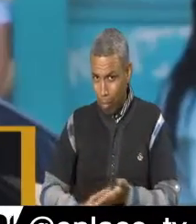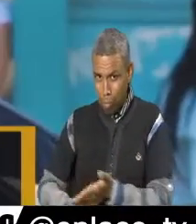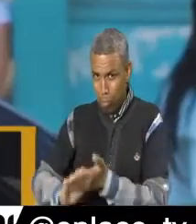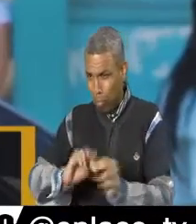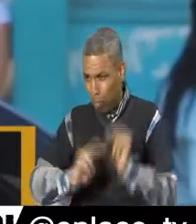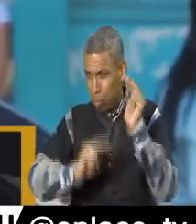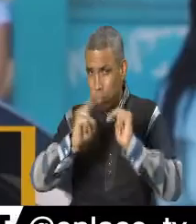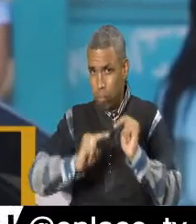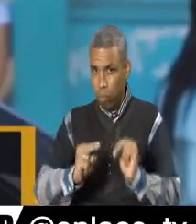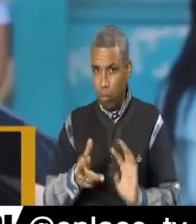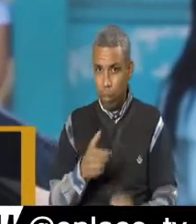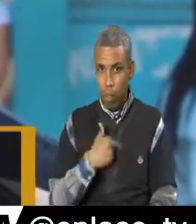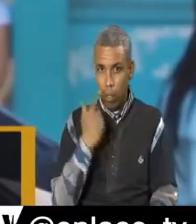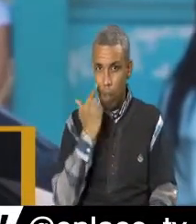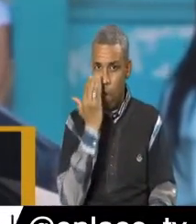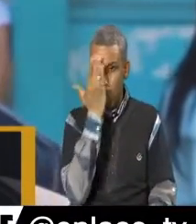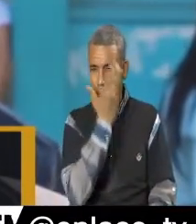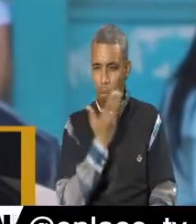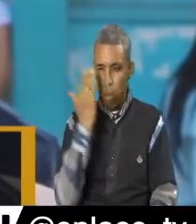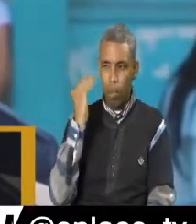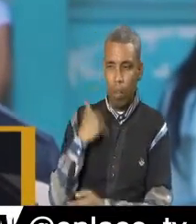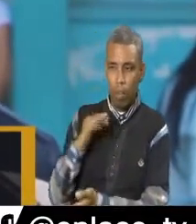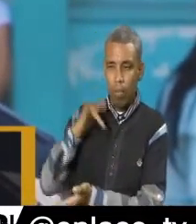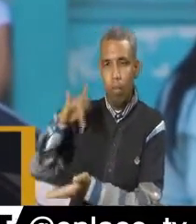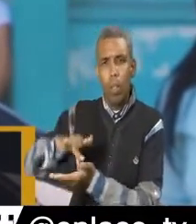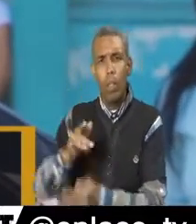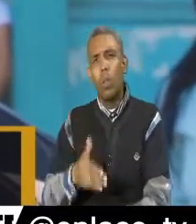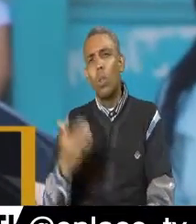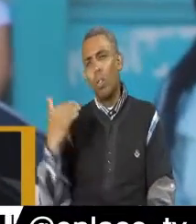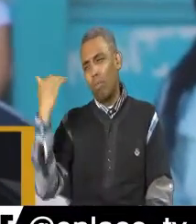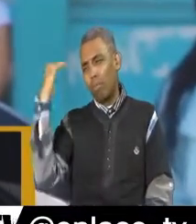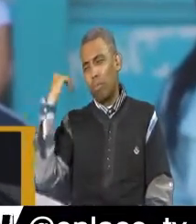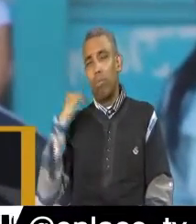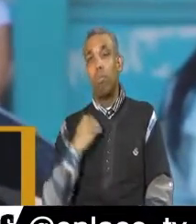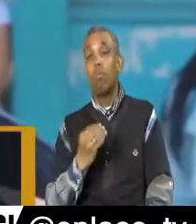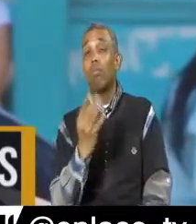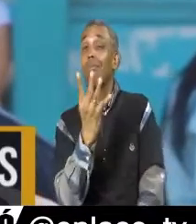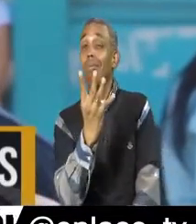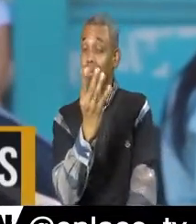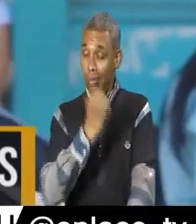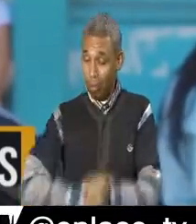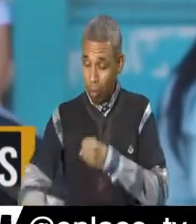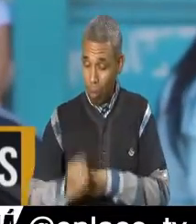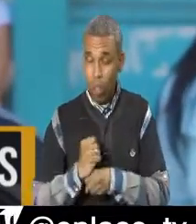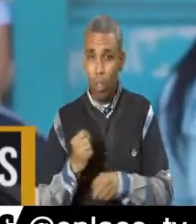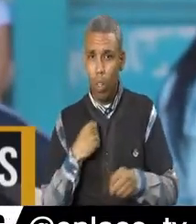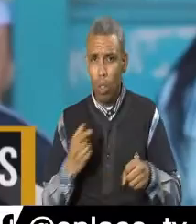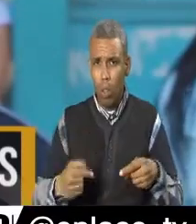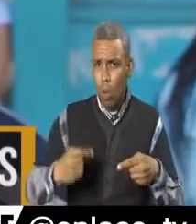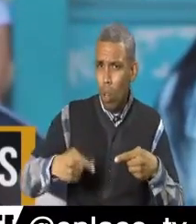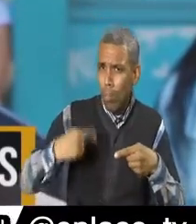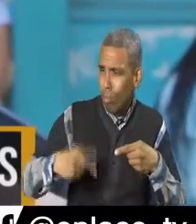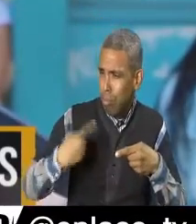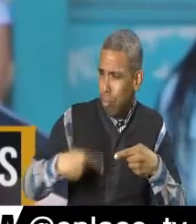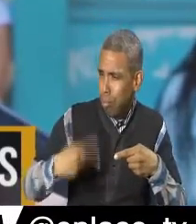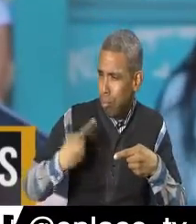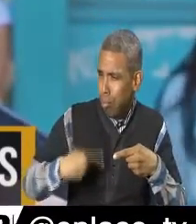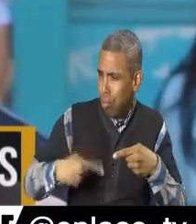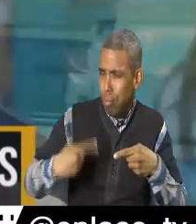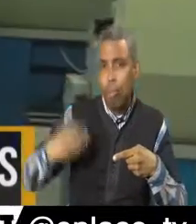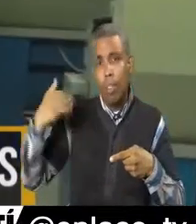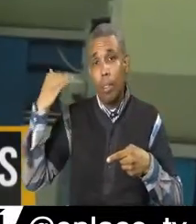Unos equipos que estaban sin utilizar, que habían llegado hace 4 años, unos tornos modernísimos y que no se